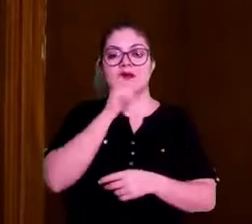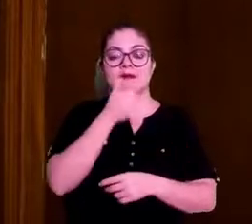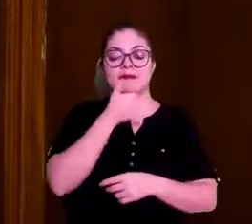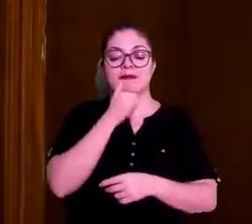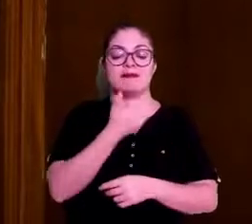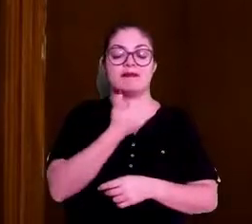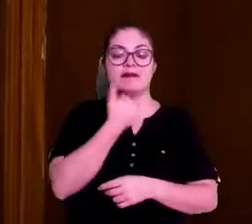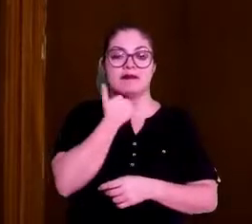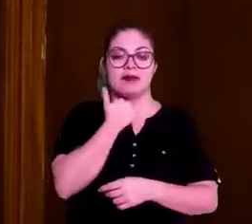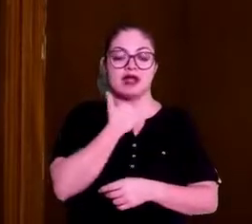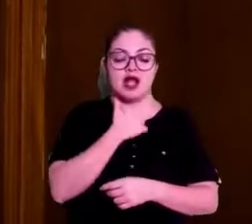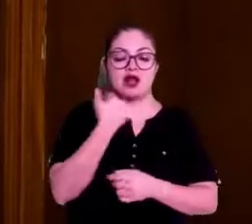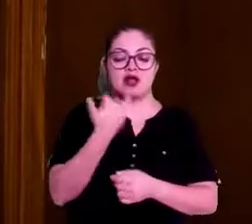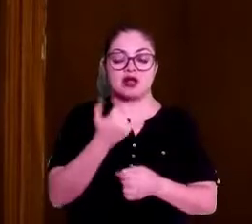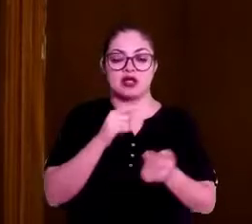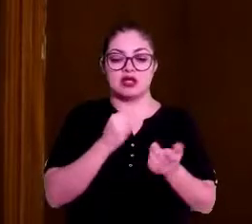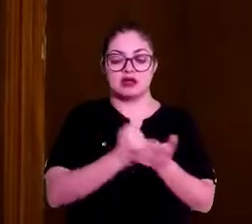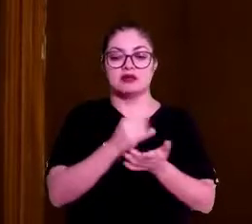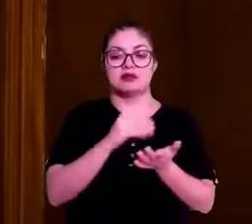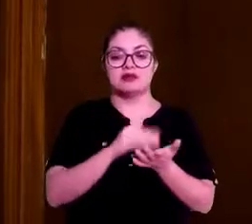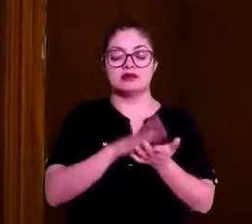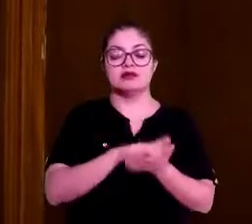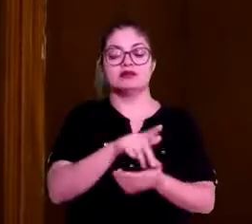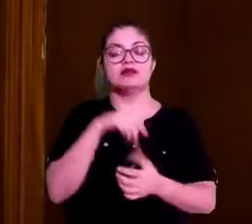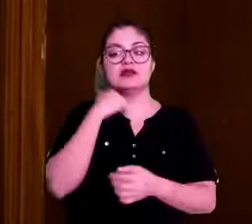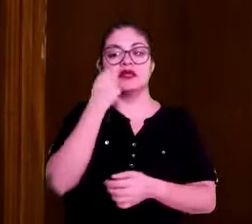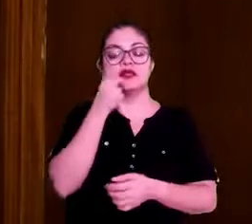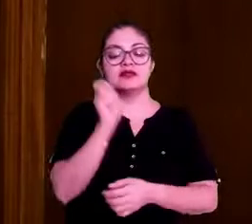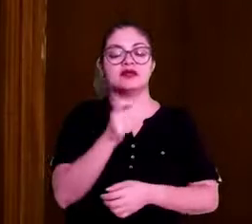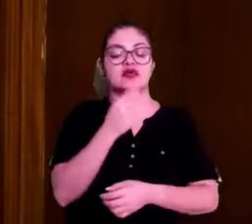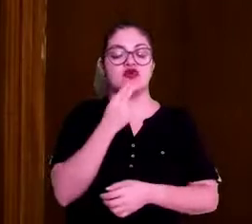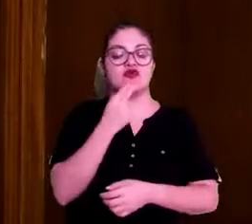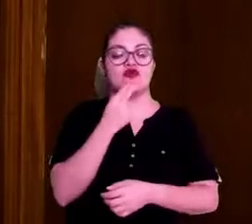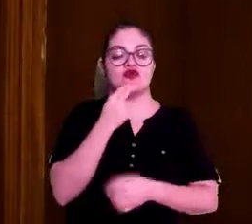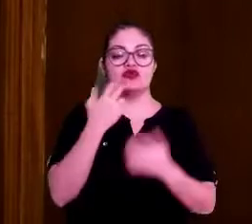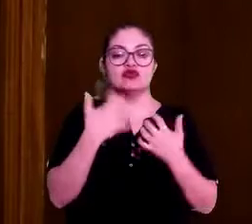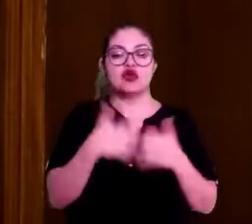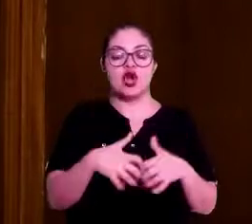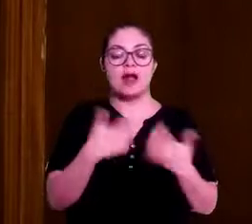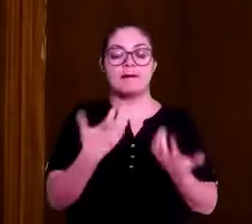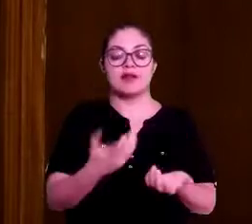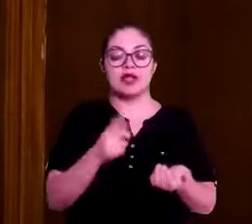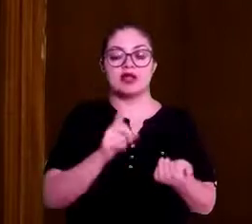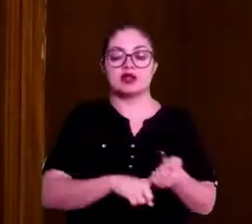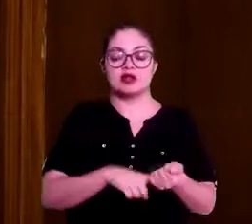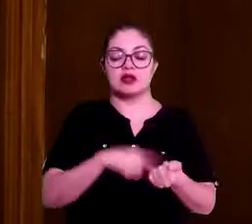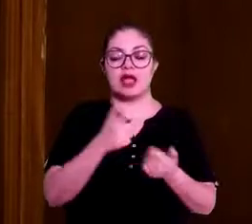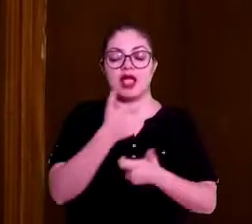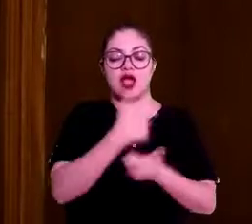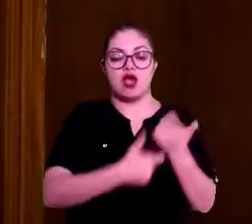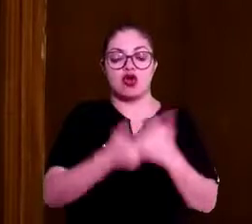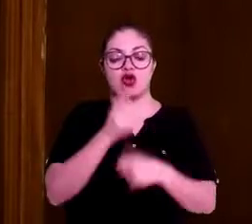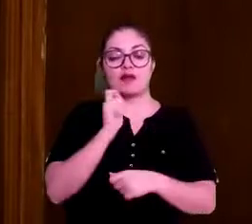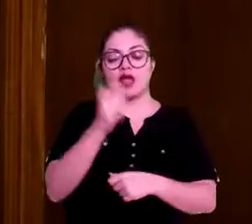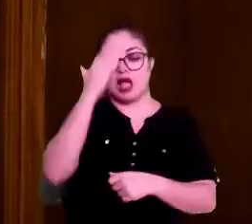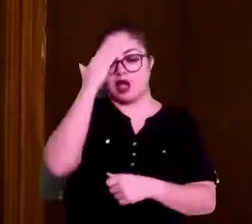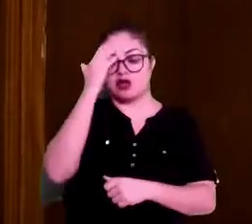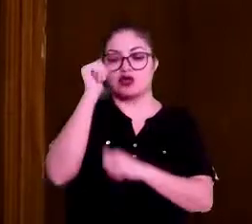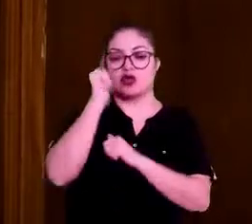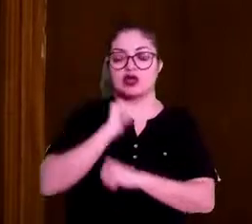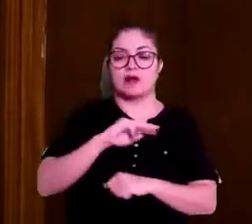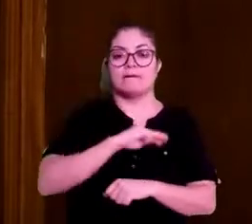rastros, cuya finalidad es determinar el funcionamiento de unidades económicas por parte de la autoridad